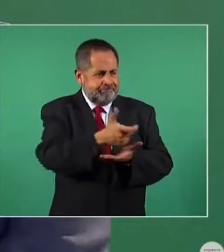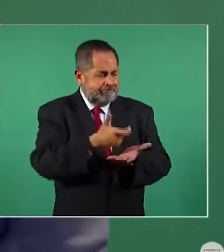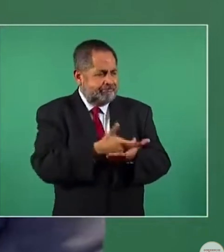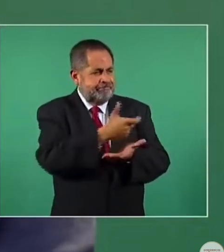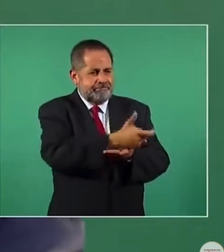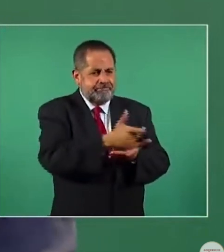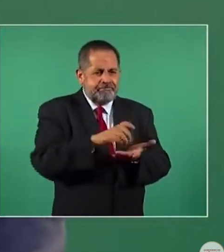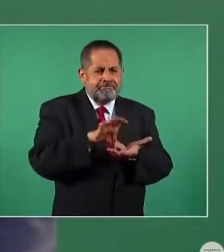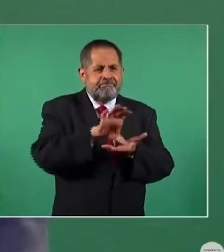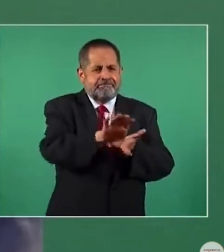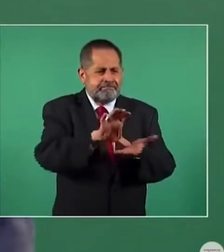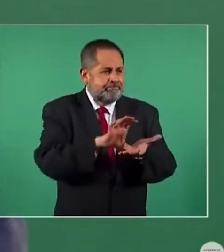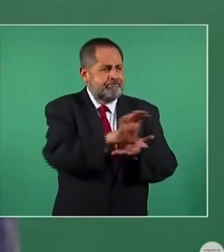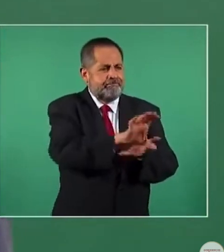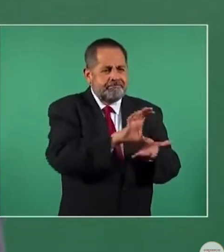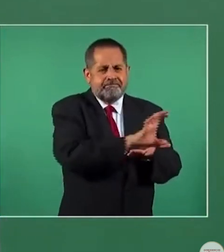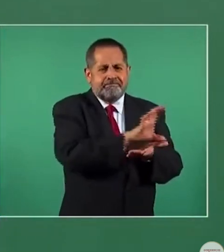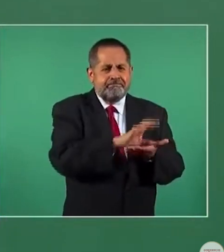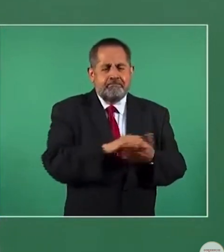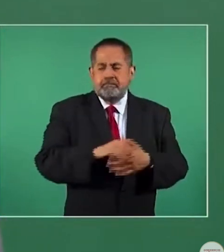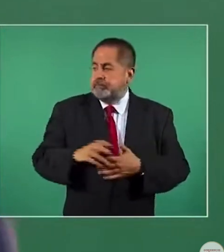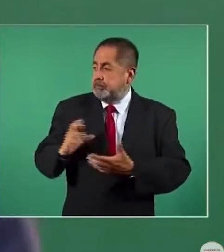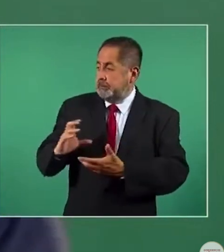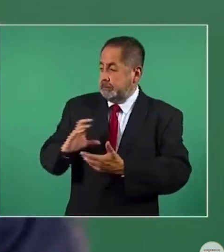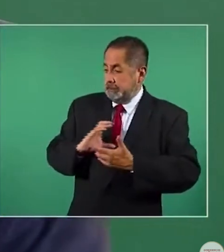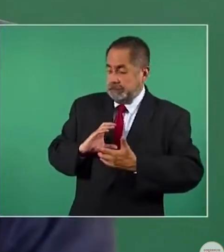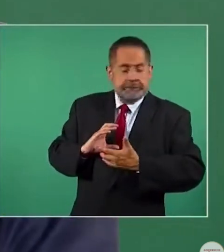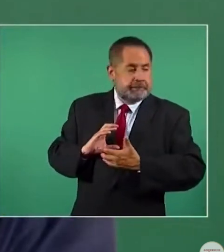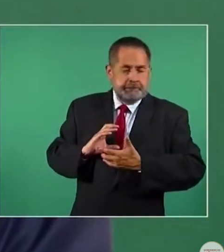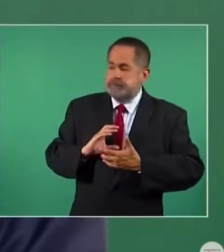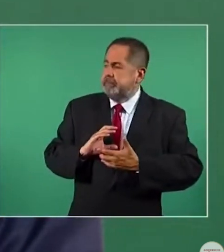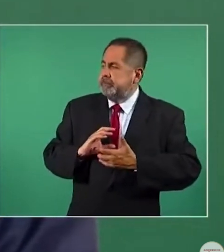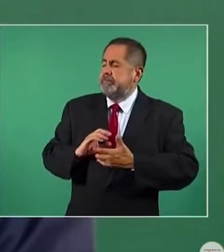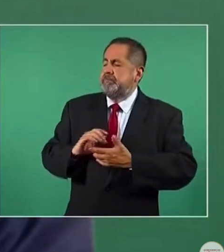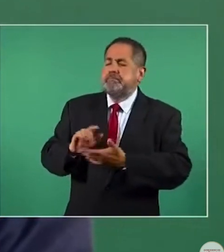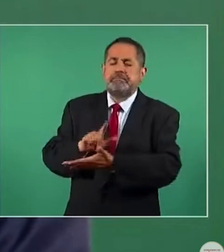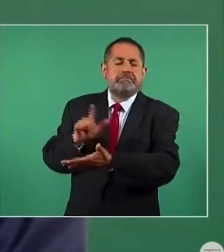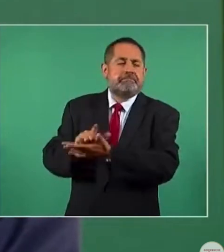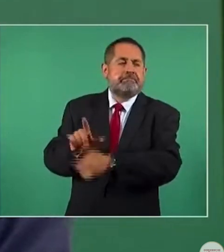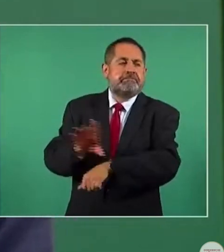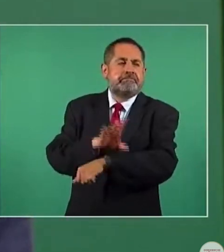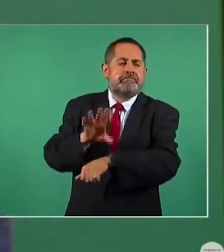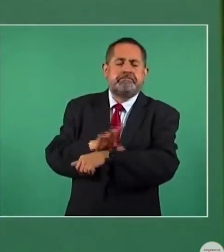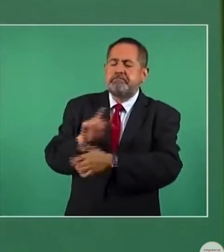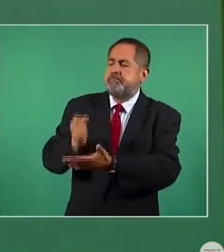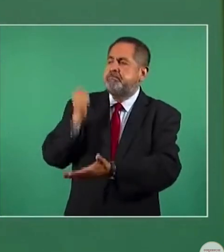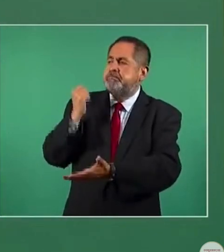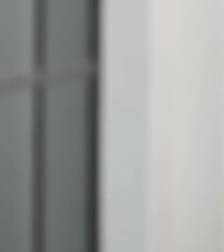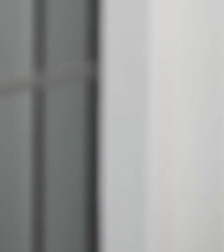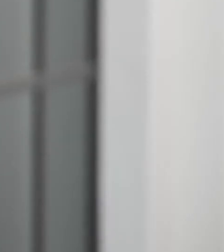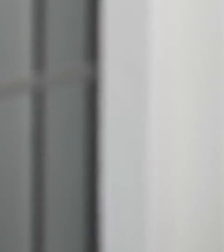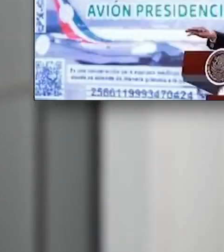para la aprobación de la reforma energética.